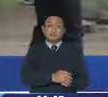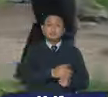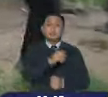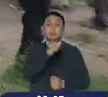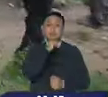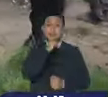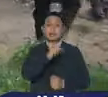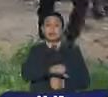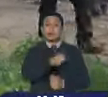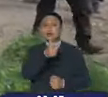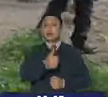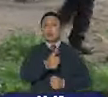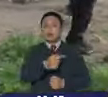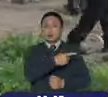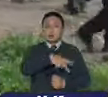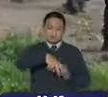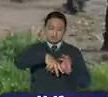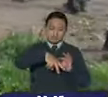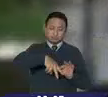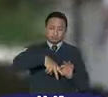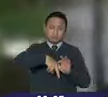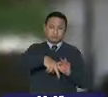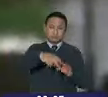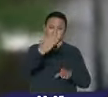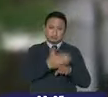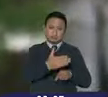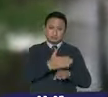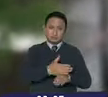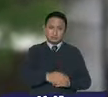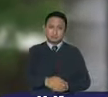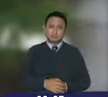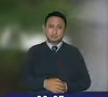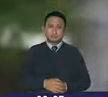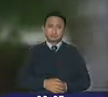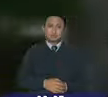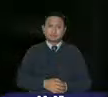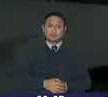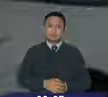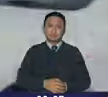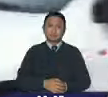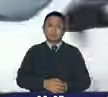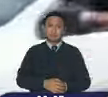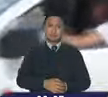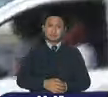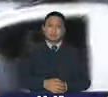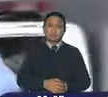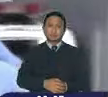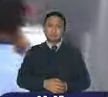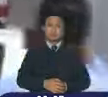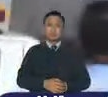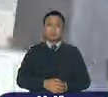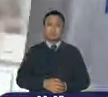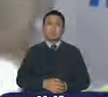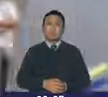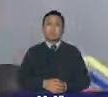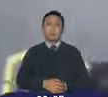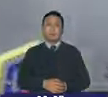analizar las mutilaciones que espantaron las clases de hoy. Con cámara de Juan